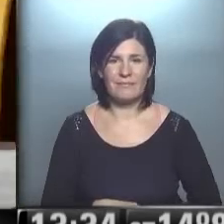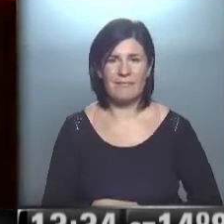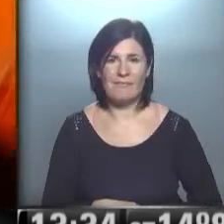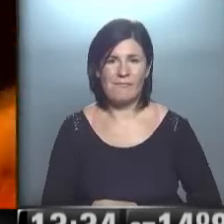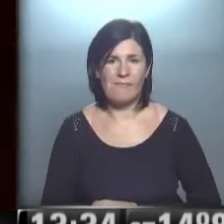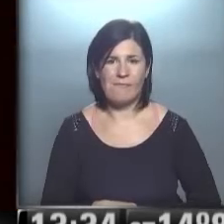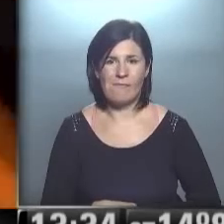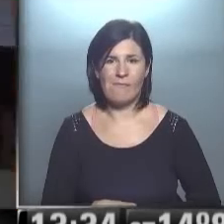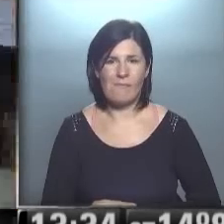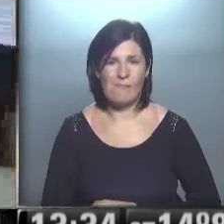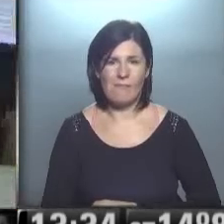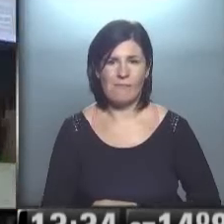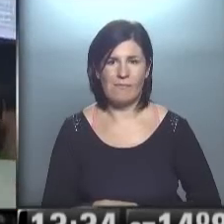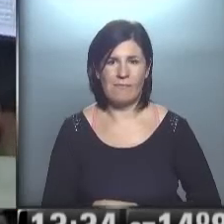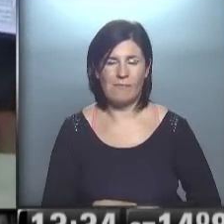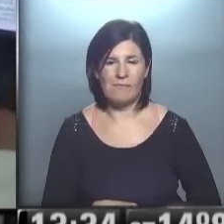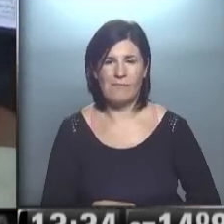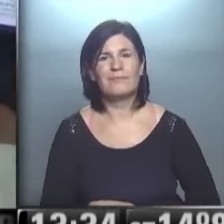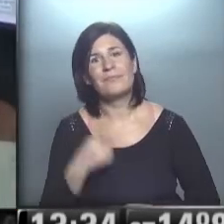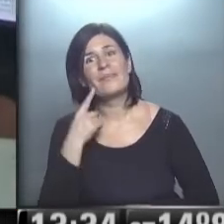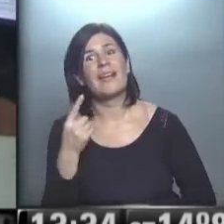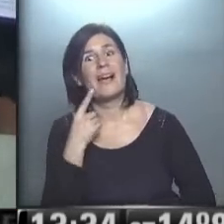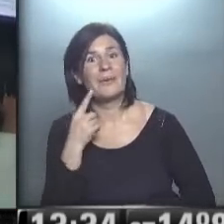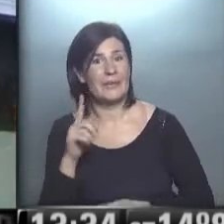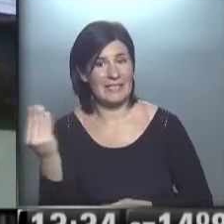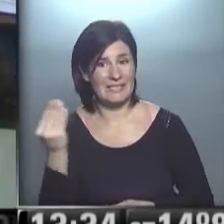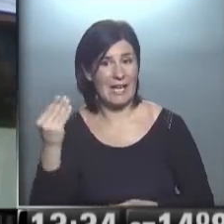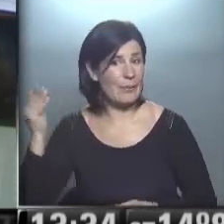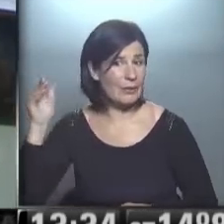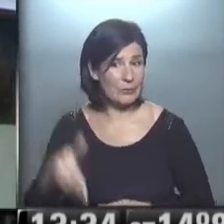Ahí a ver si venimos este sábado al ciclo de entrada. Gaby, hay nuevo